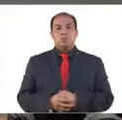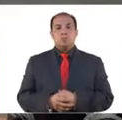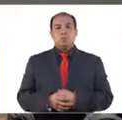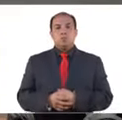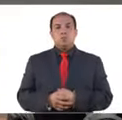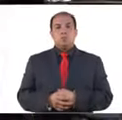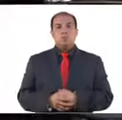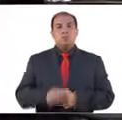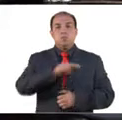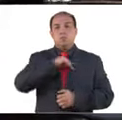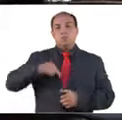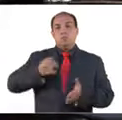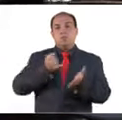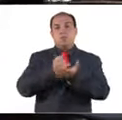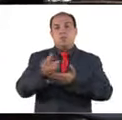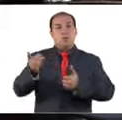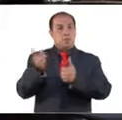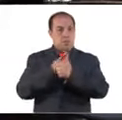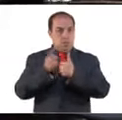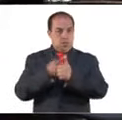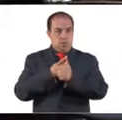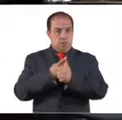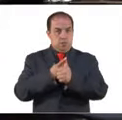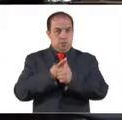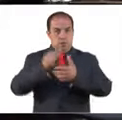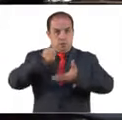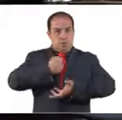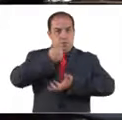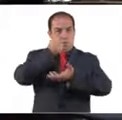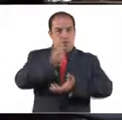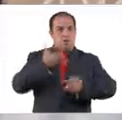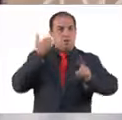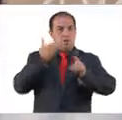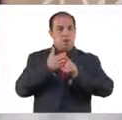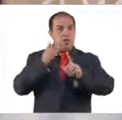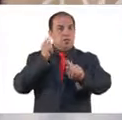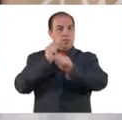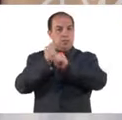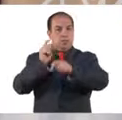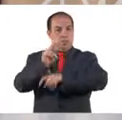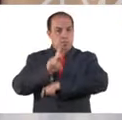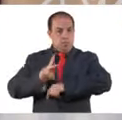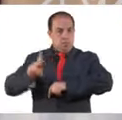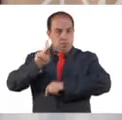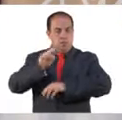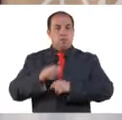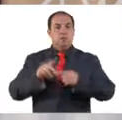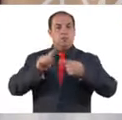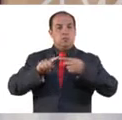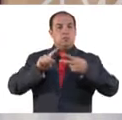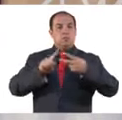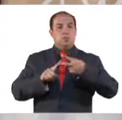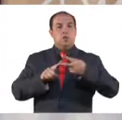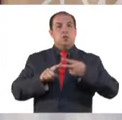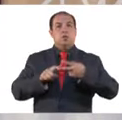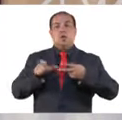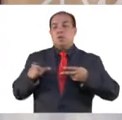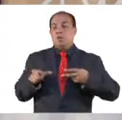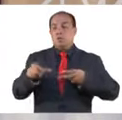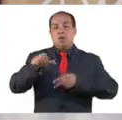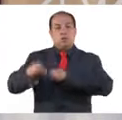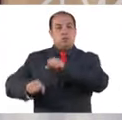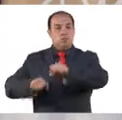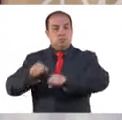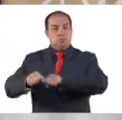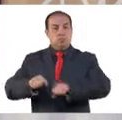y nosotros hemos decidido que principalmente la inversión va a transporte público y a ciclovías y en